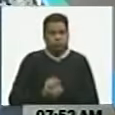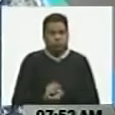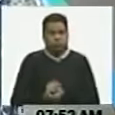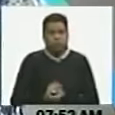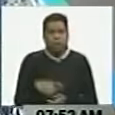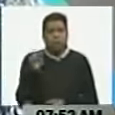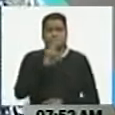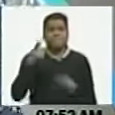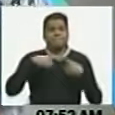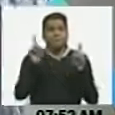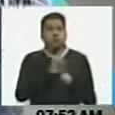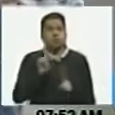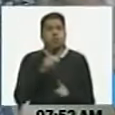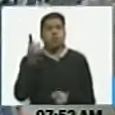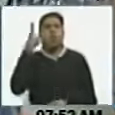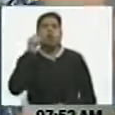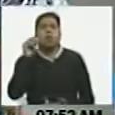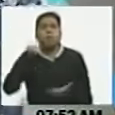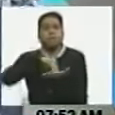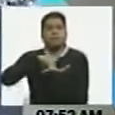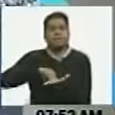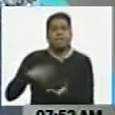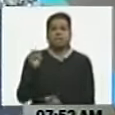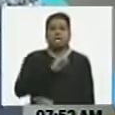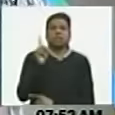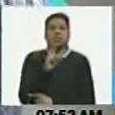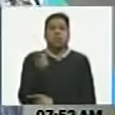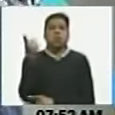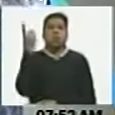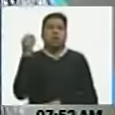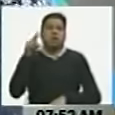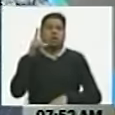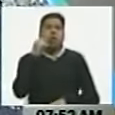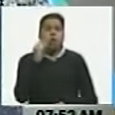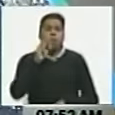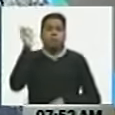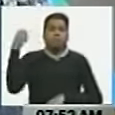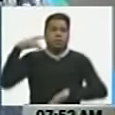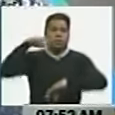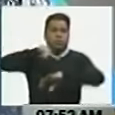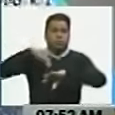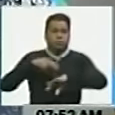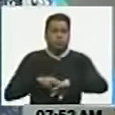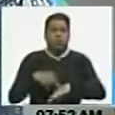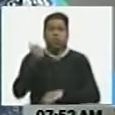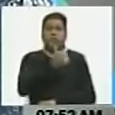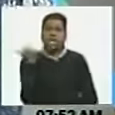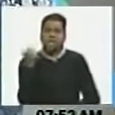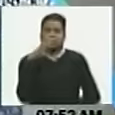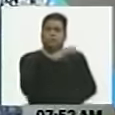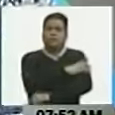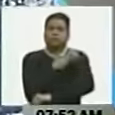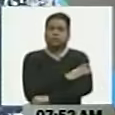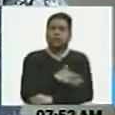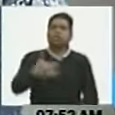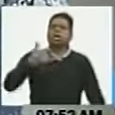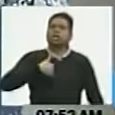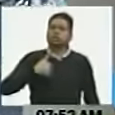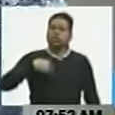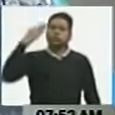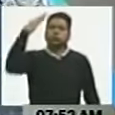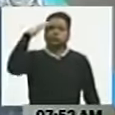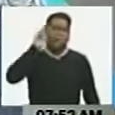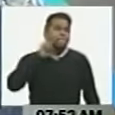con el señor de Miranda, no con el señor de la Asamblea Nacional, con esa oposición que yo sé que ve el